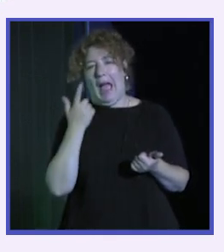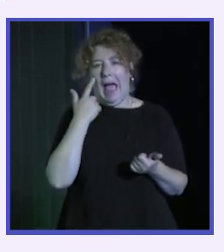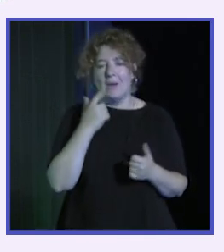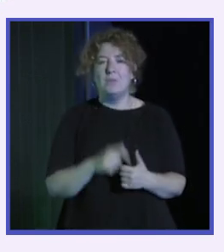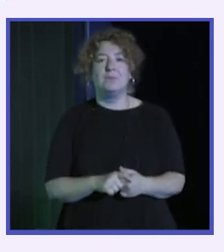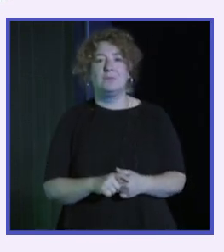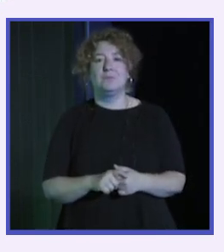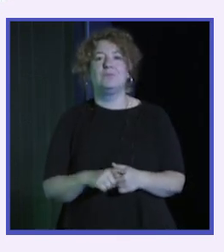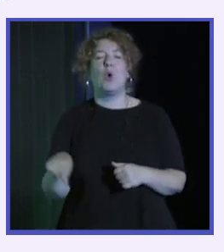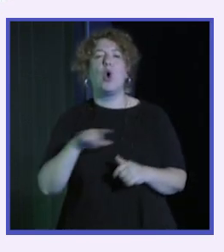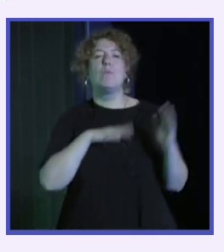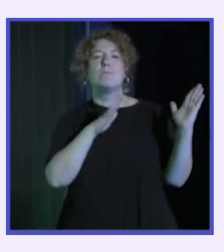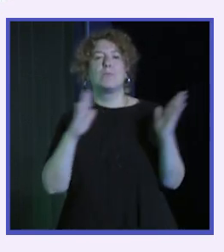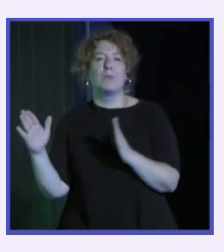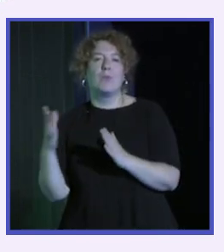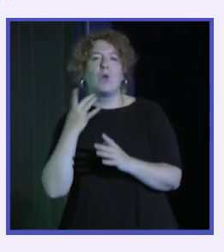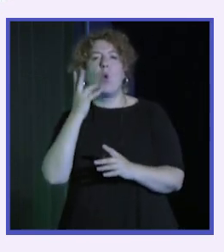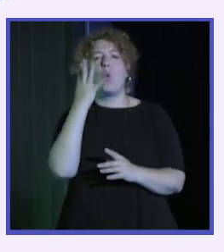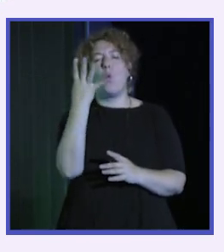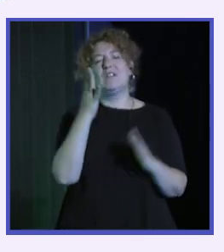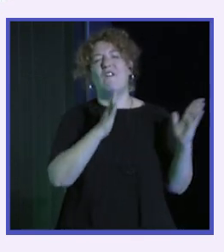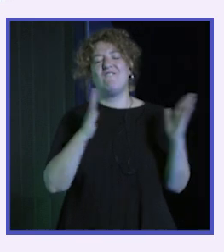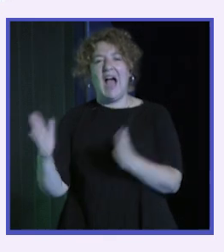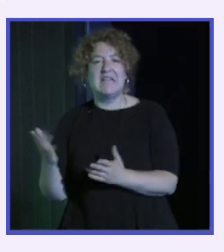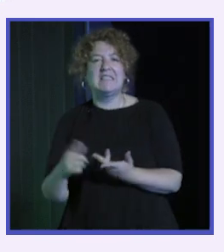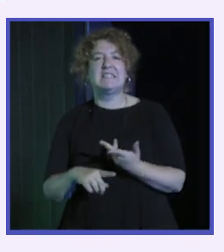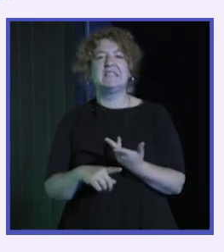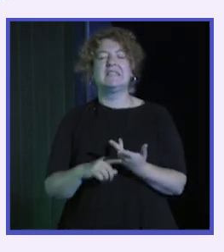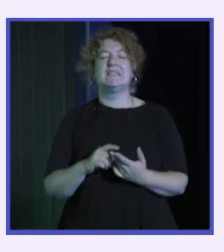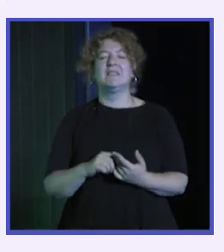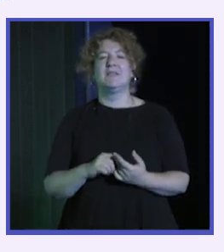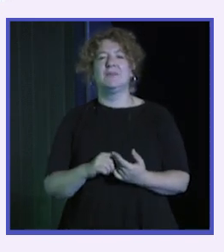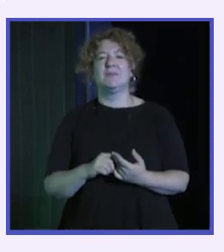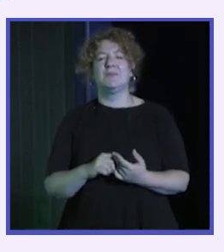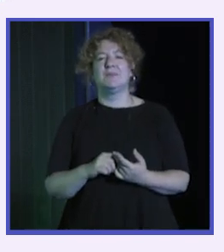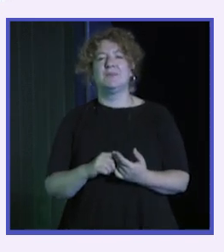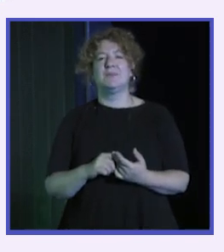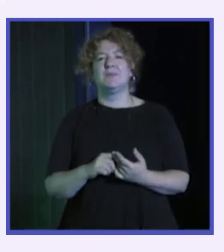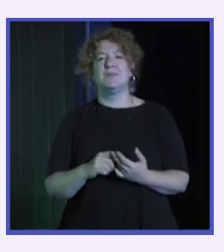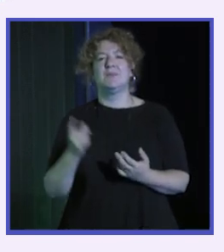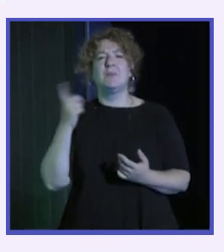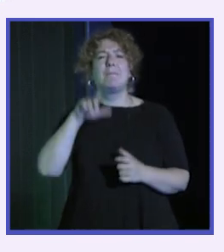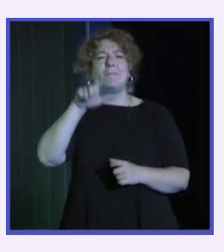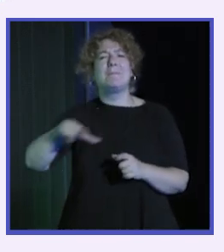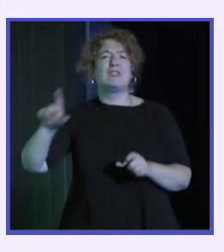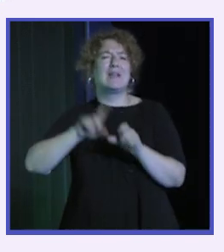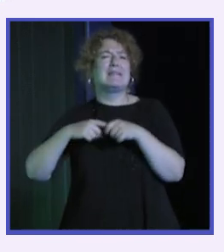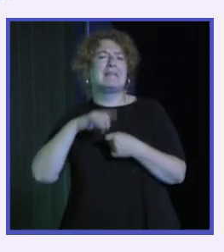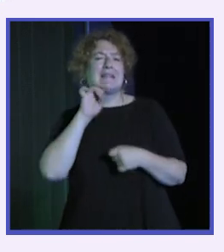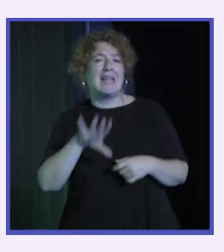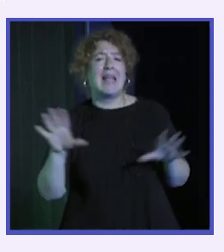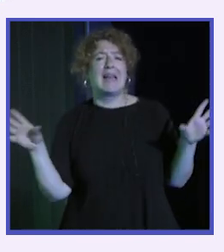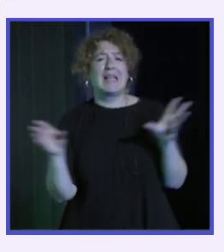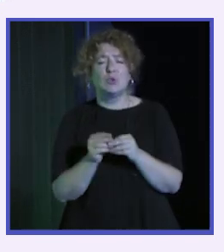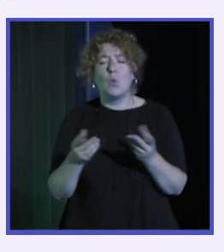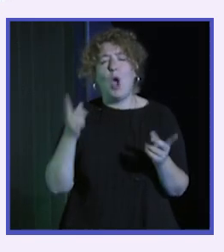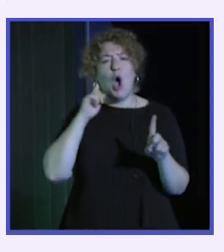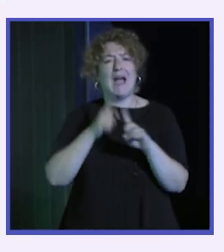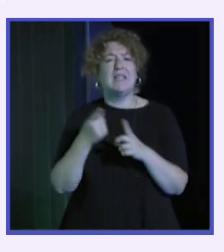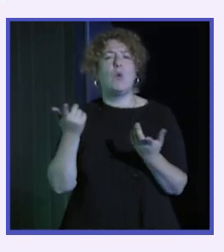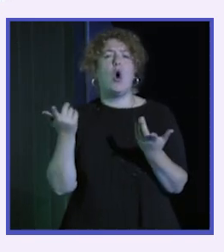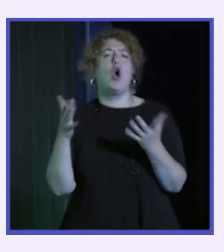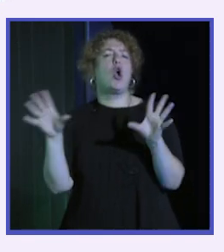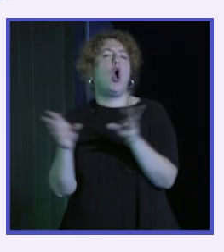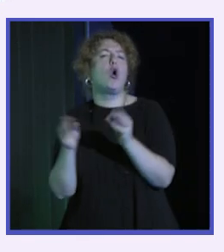Como veis, lo está dividiendo en 4 fases, le pone las personas que han participado, un resumen, un objetivo y